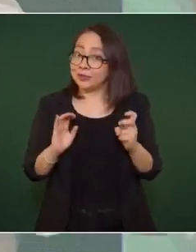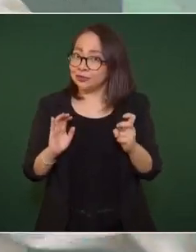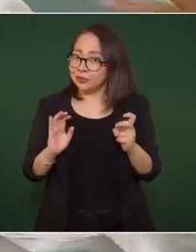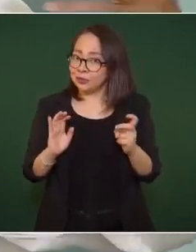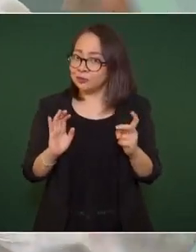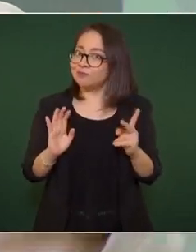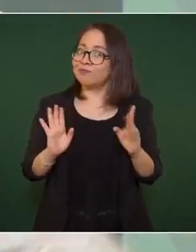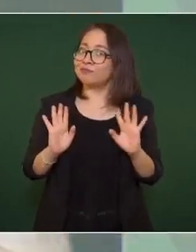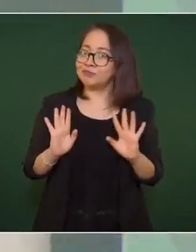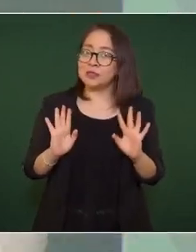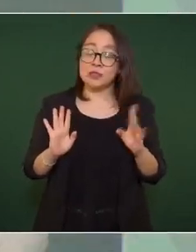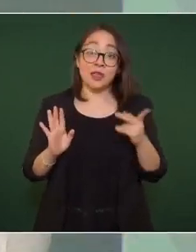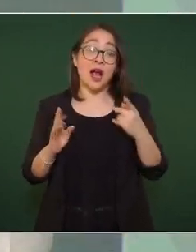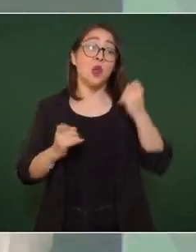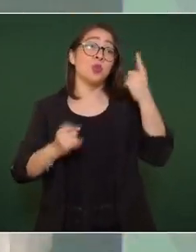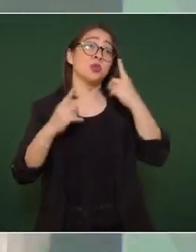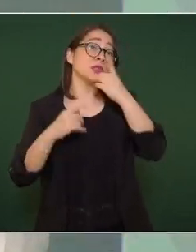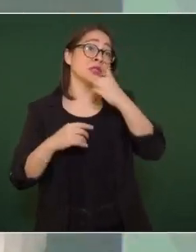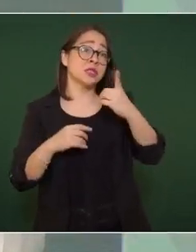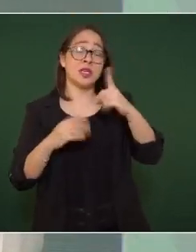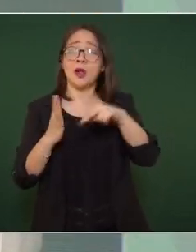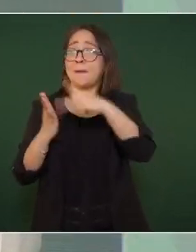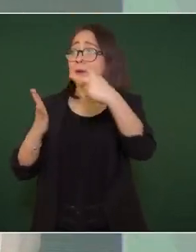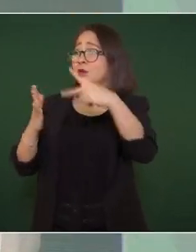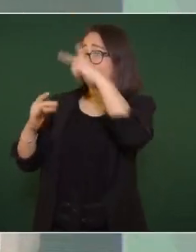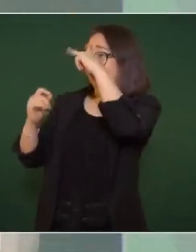Prensa nacional.